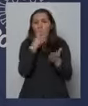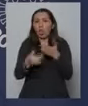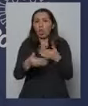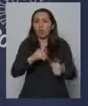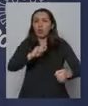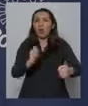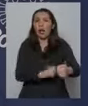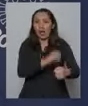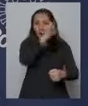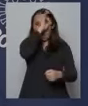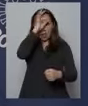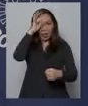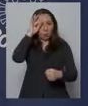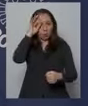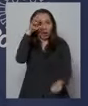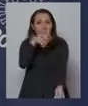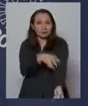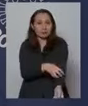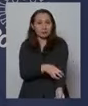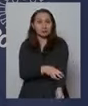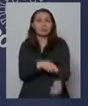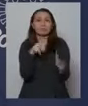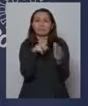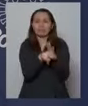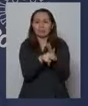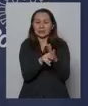de la Araucanía en una